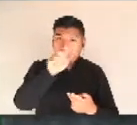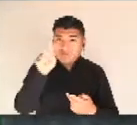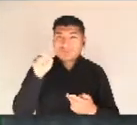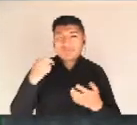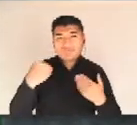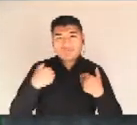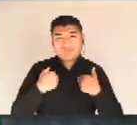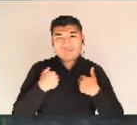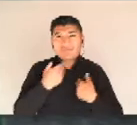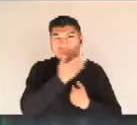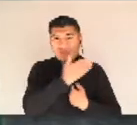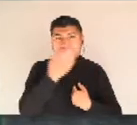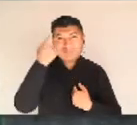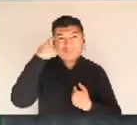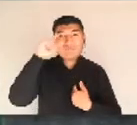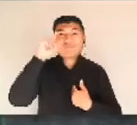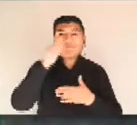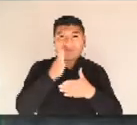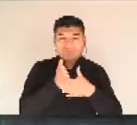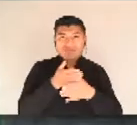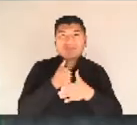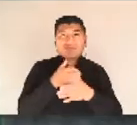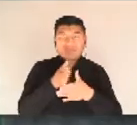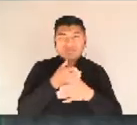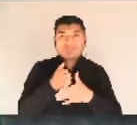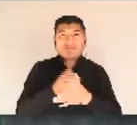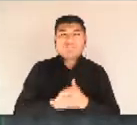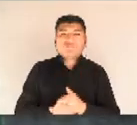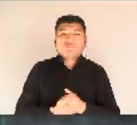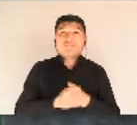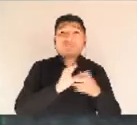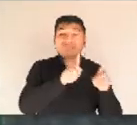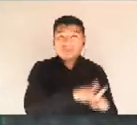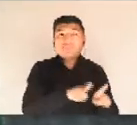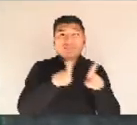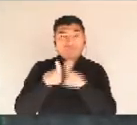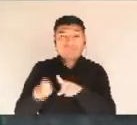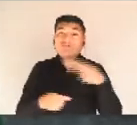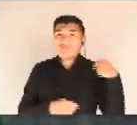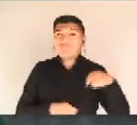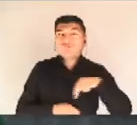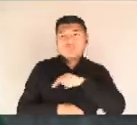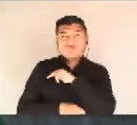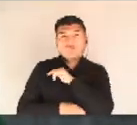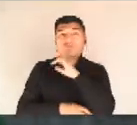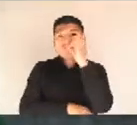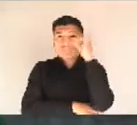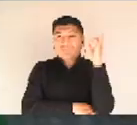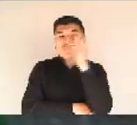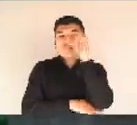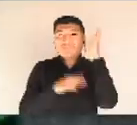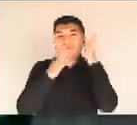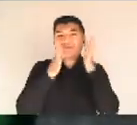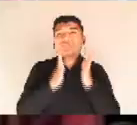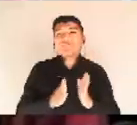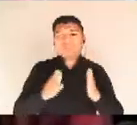tienen cosas para compartir también nosotros los bolivianos